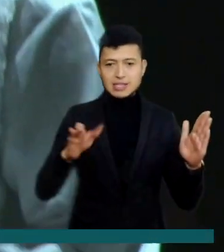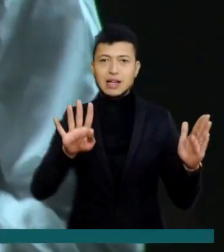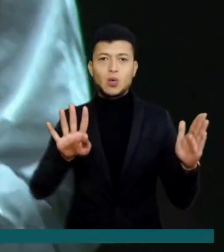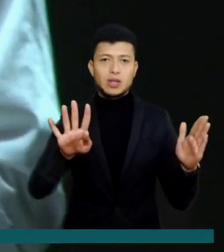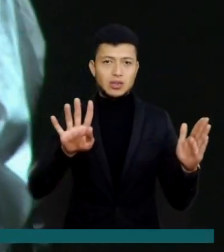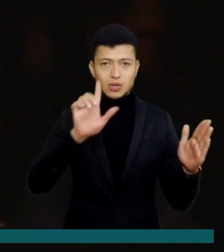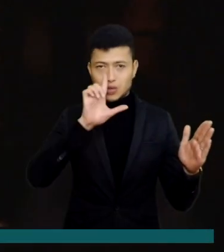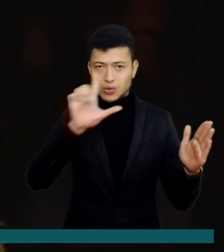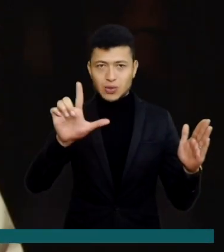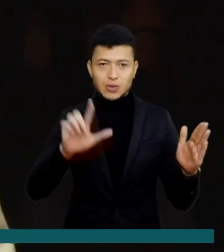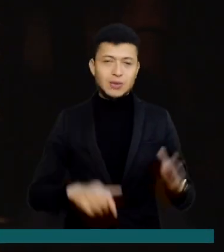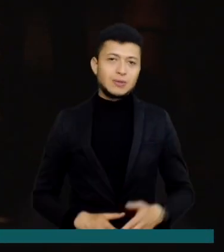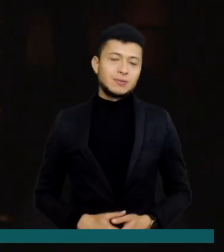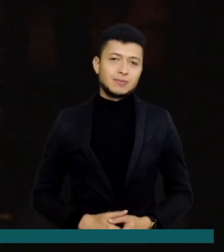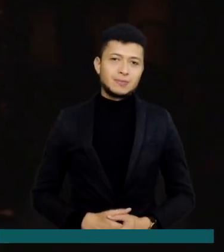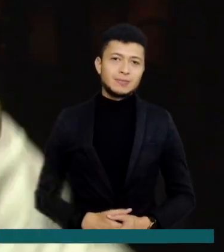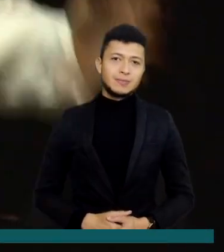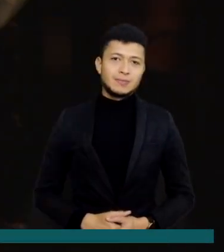julio.